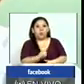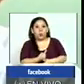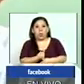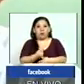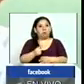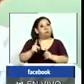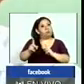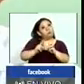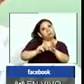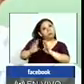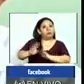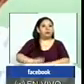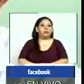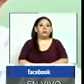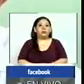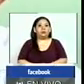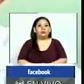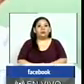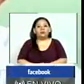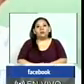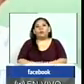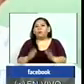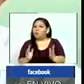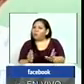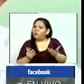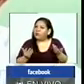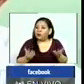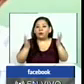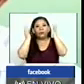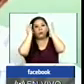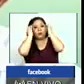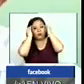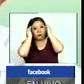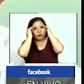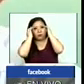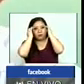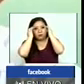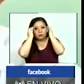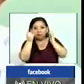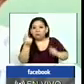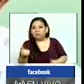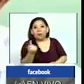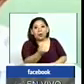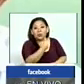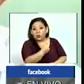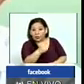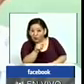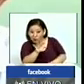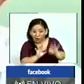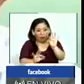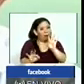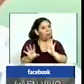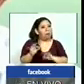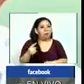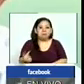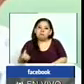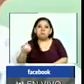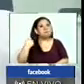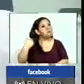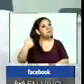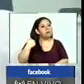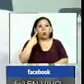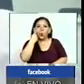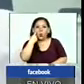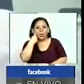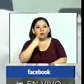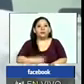personas. Pero más preocupante es el hecho de que ya no guardan algunas de ellas las medidas de protección.